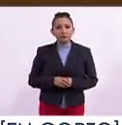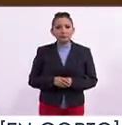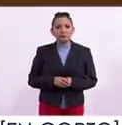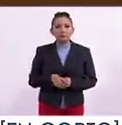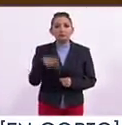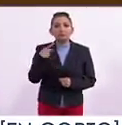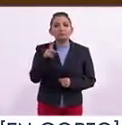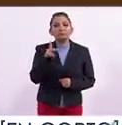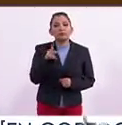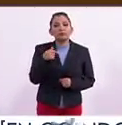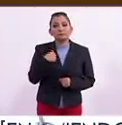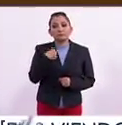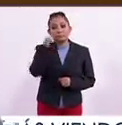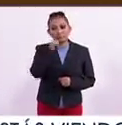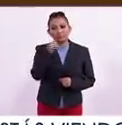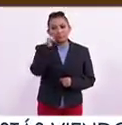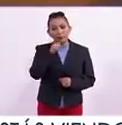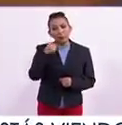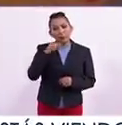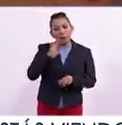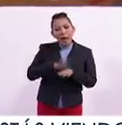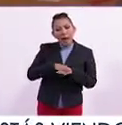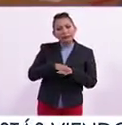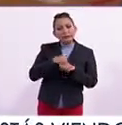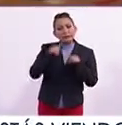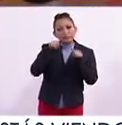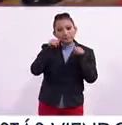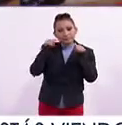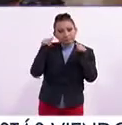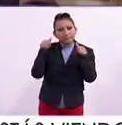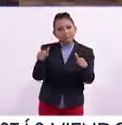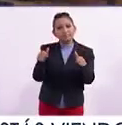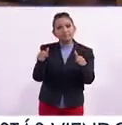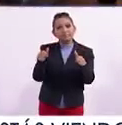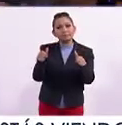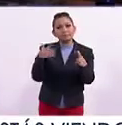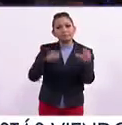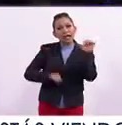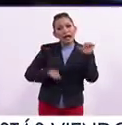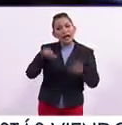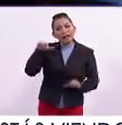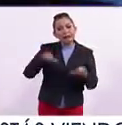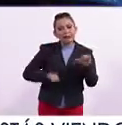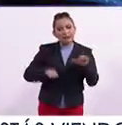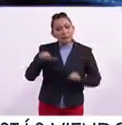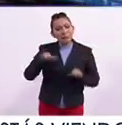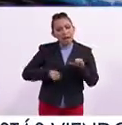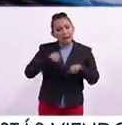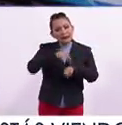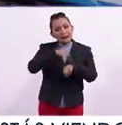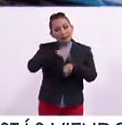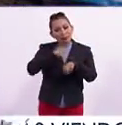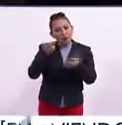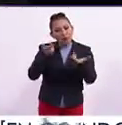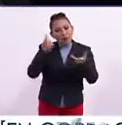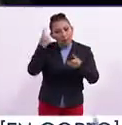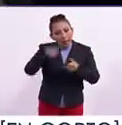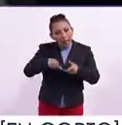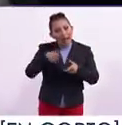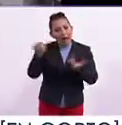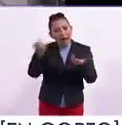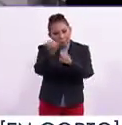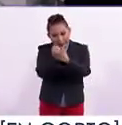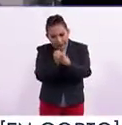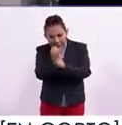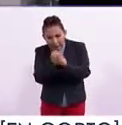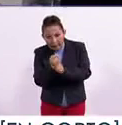le he dedicado más tiempo a la actividad de investigación,